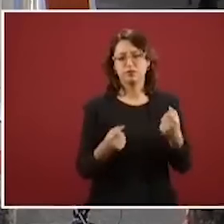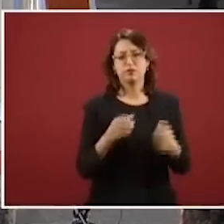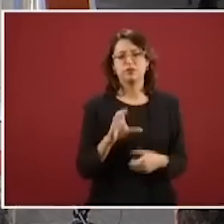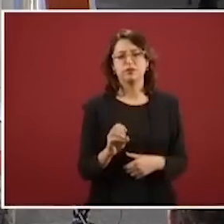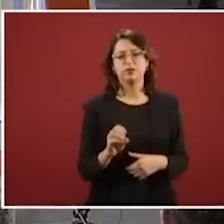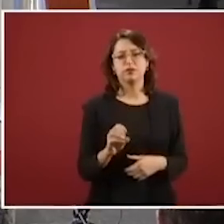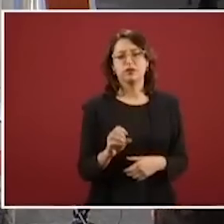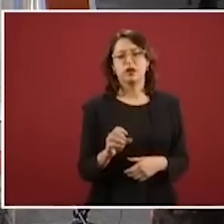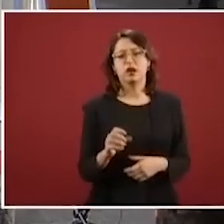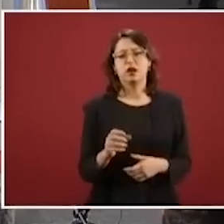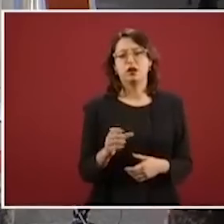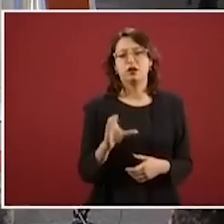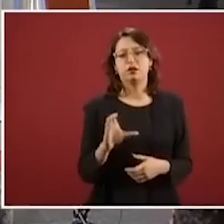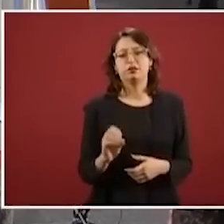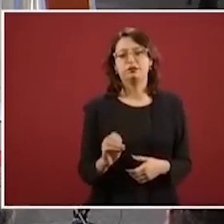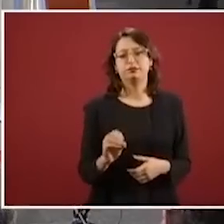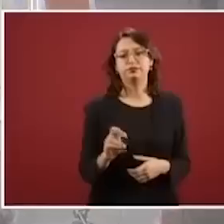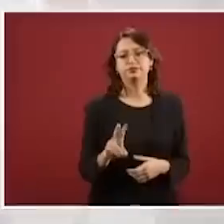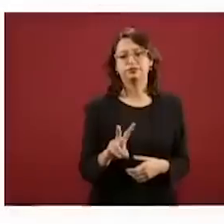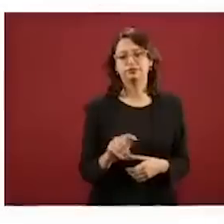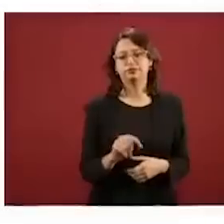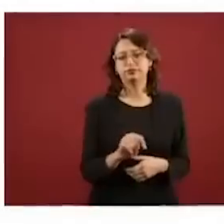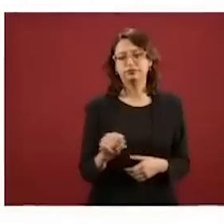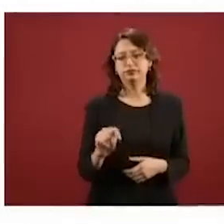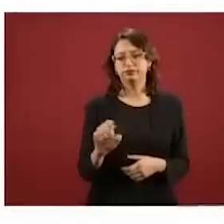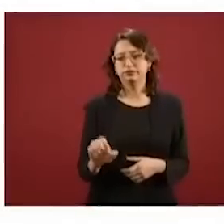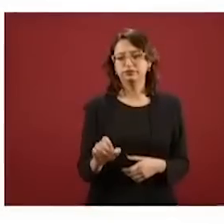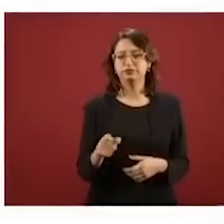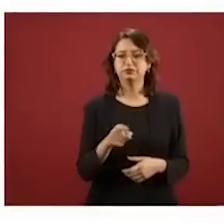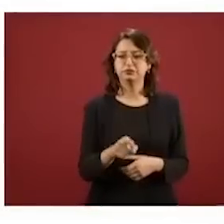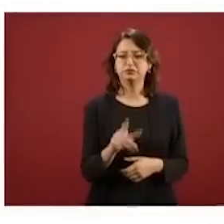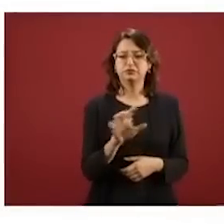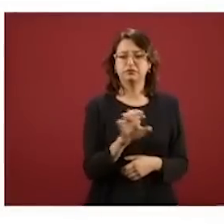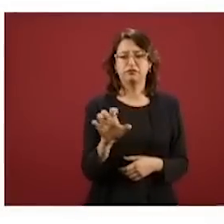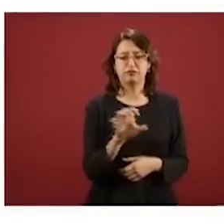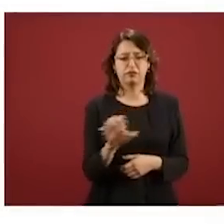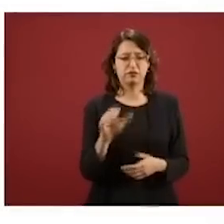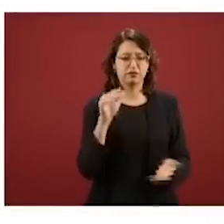los 560 mil pesos y terminó en